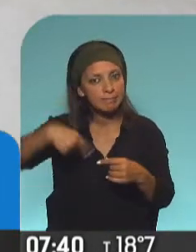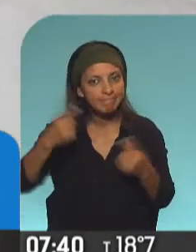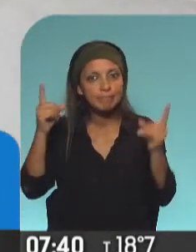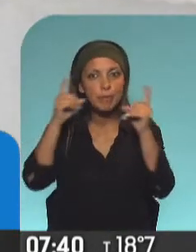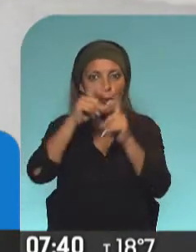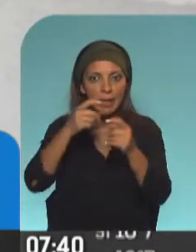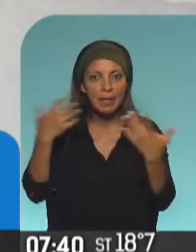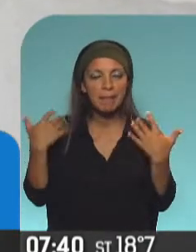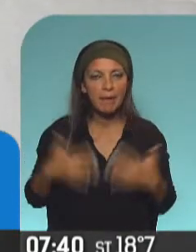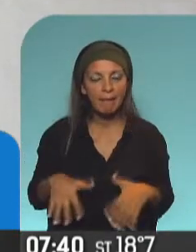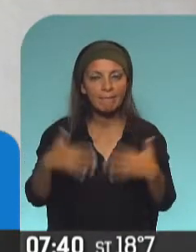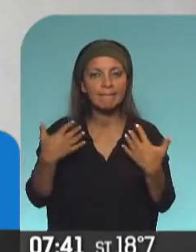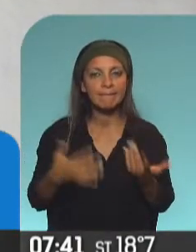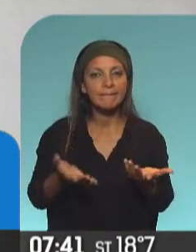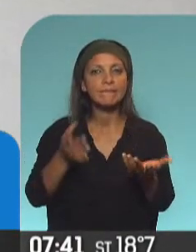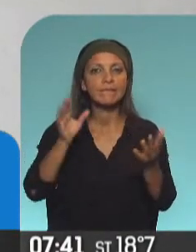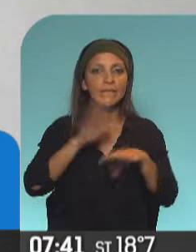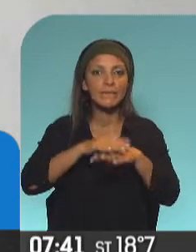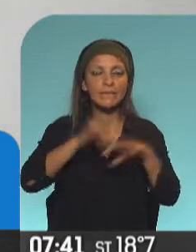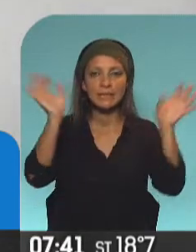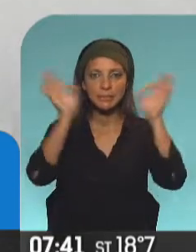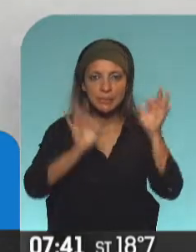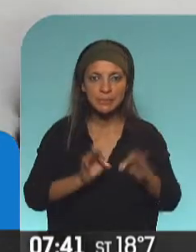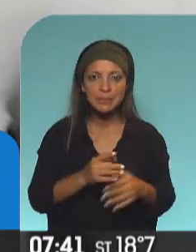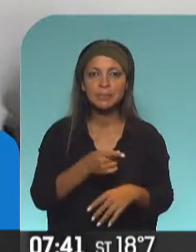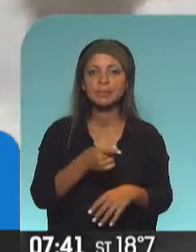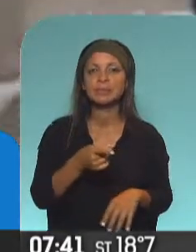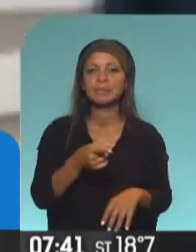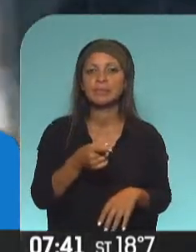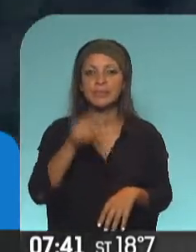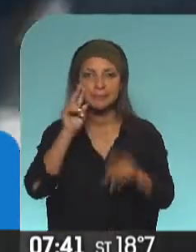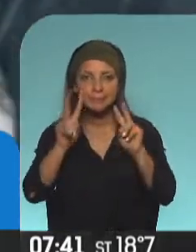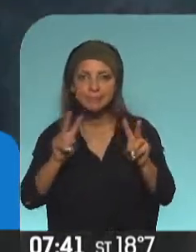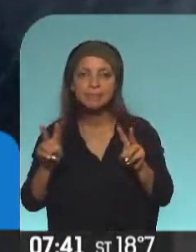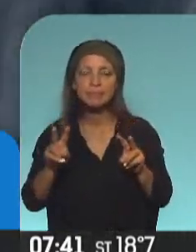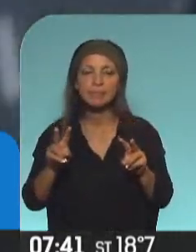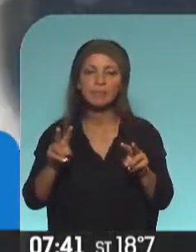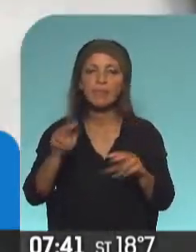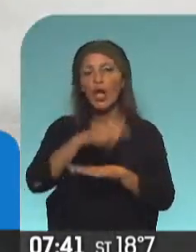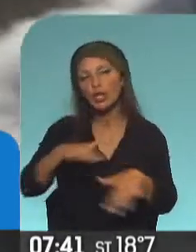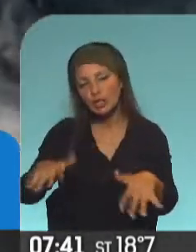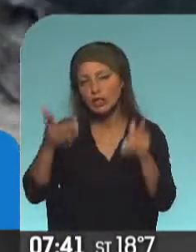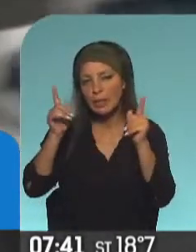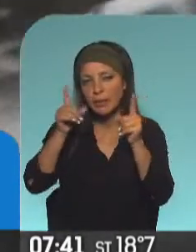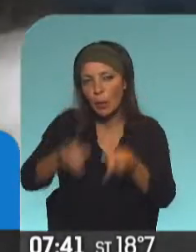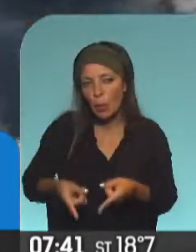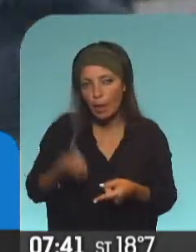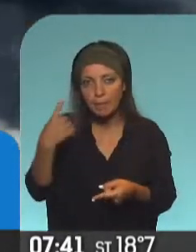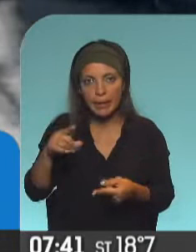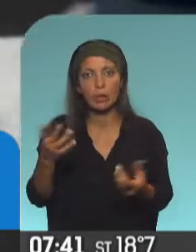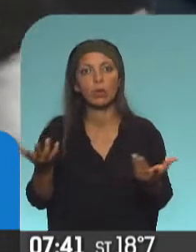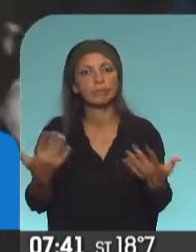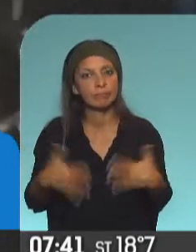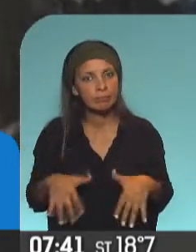una nevada, un temporal de esta magnitud, vemos la gente, los chicos divirtiéndose, pero se da en un contexto... está